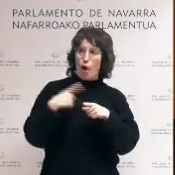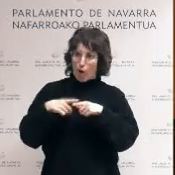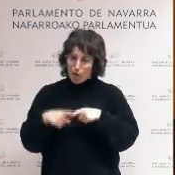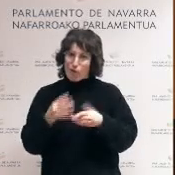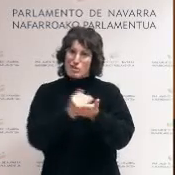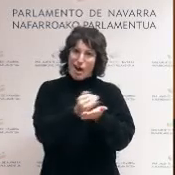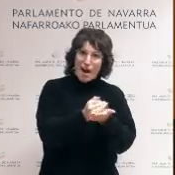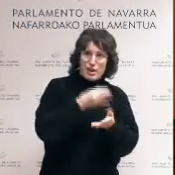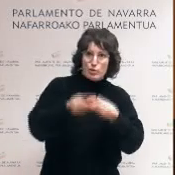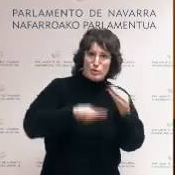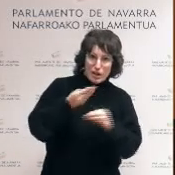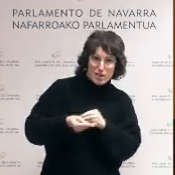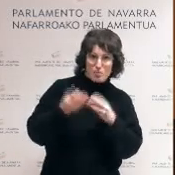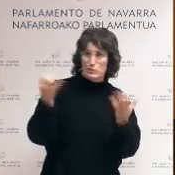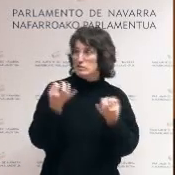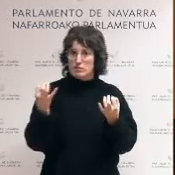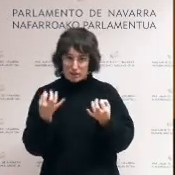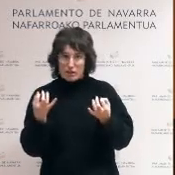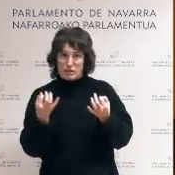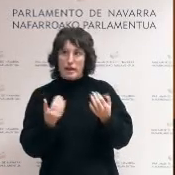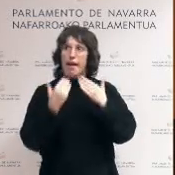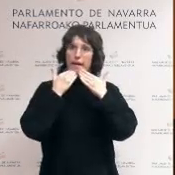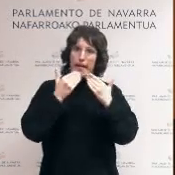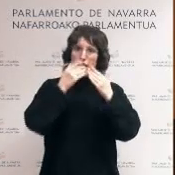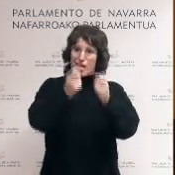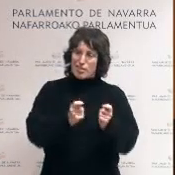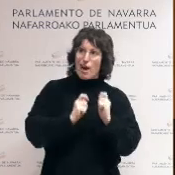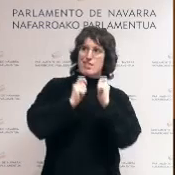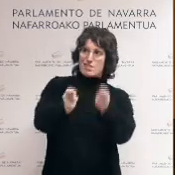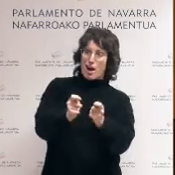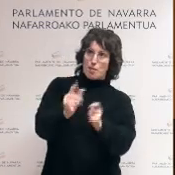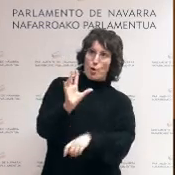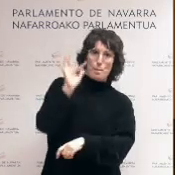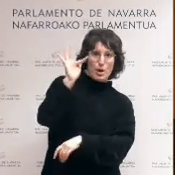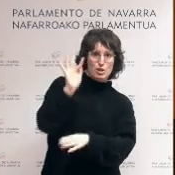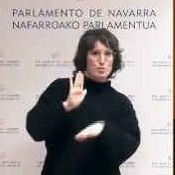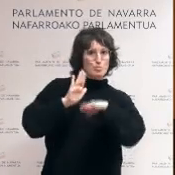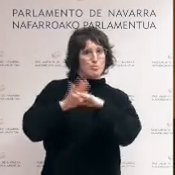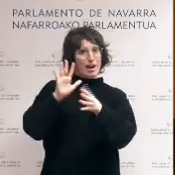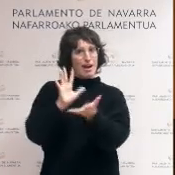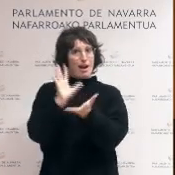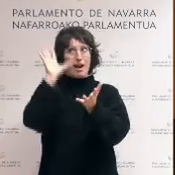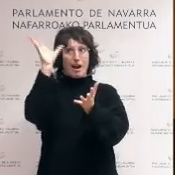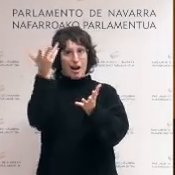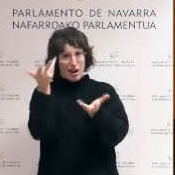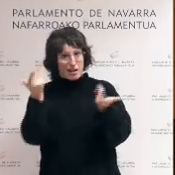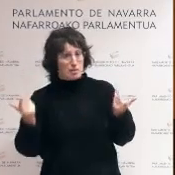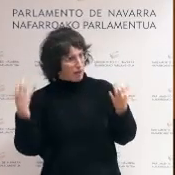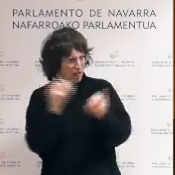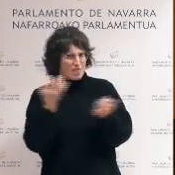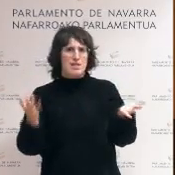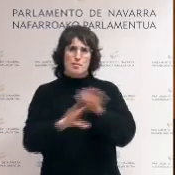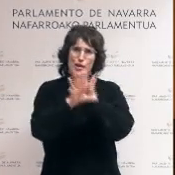Convertir en valor económico la aportación al cambio climático, porque estos sectores